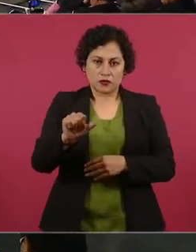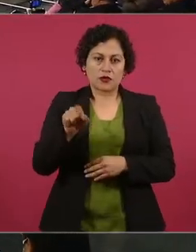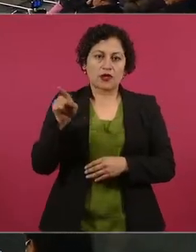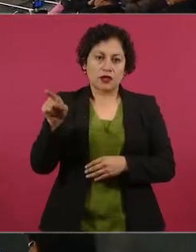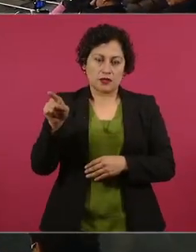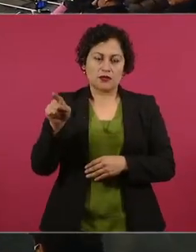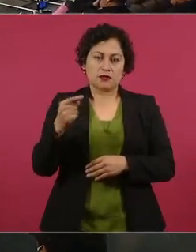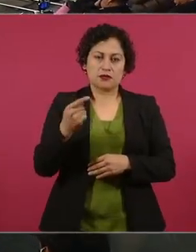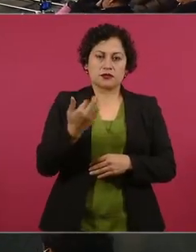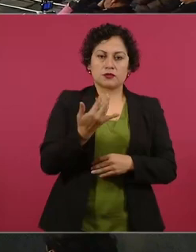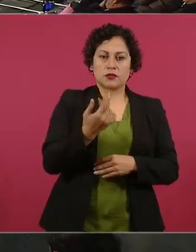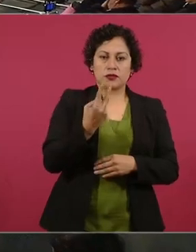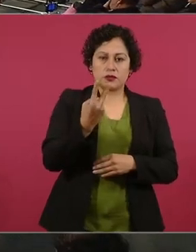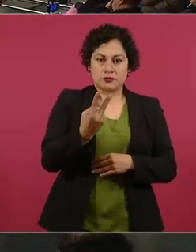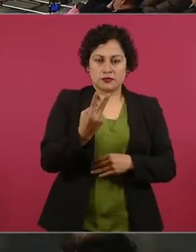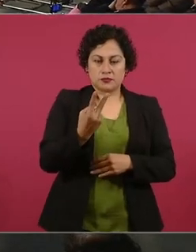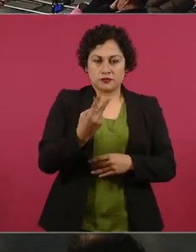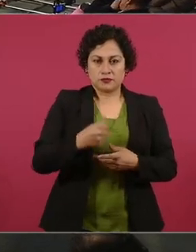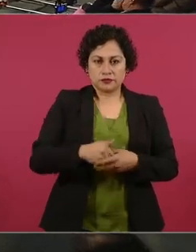52.